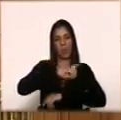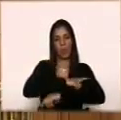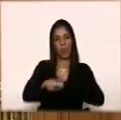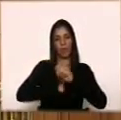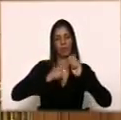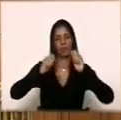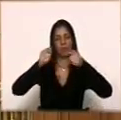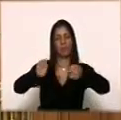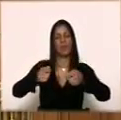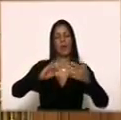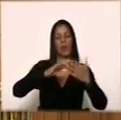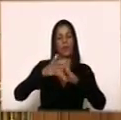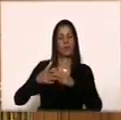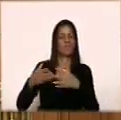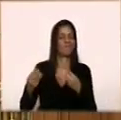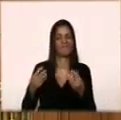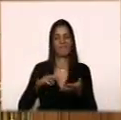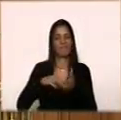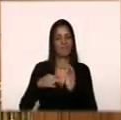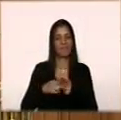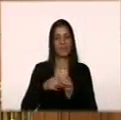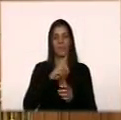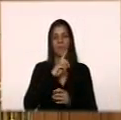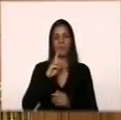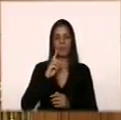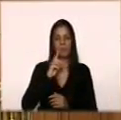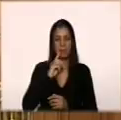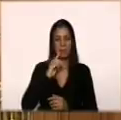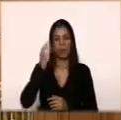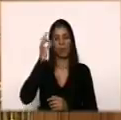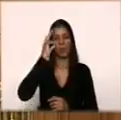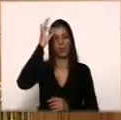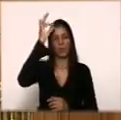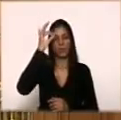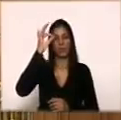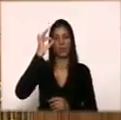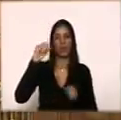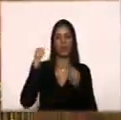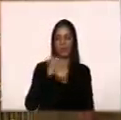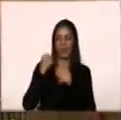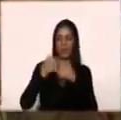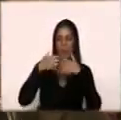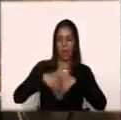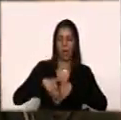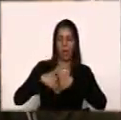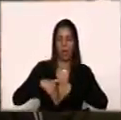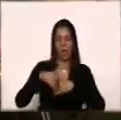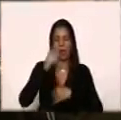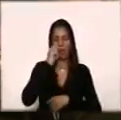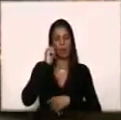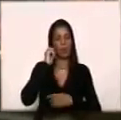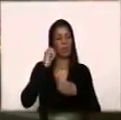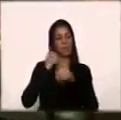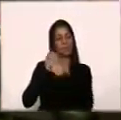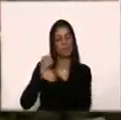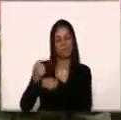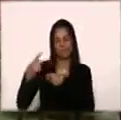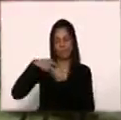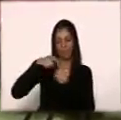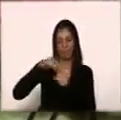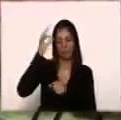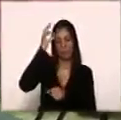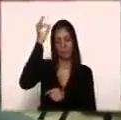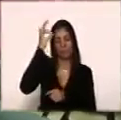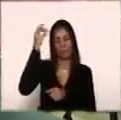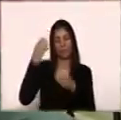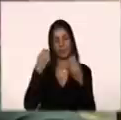clase obrera venezolana, se llama CPT, Consejos Productivos de Trabajadores y Trabajadoras, para la emancipación,